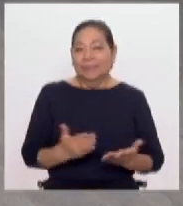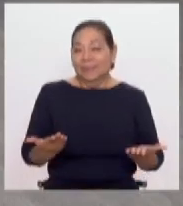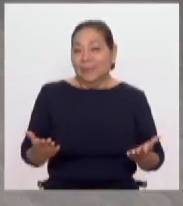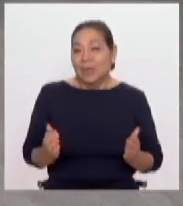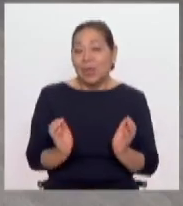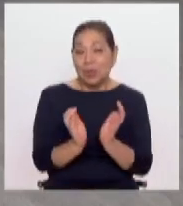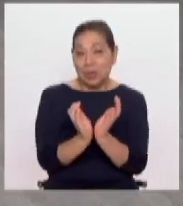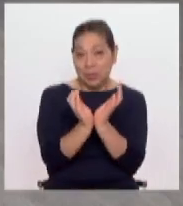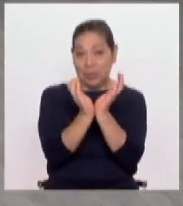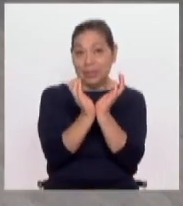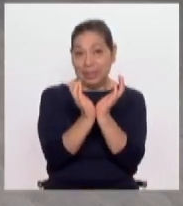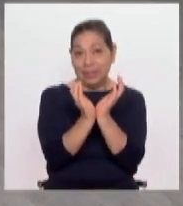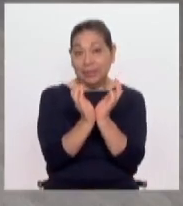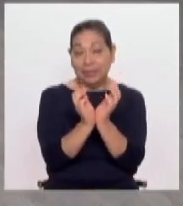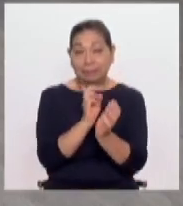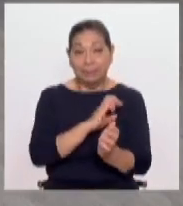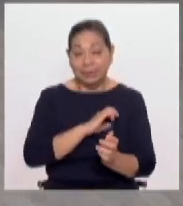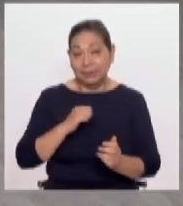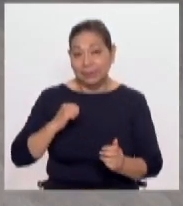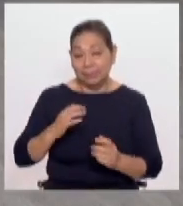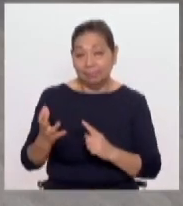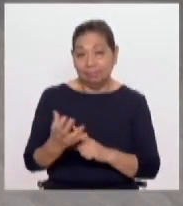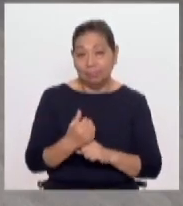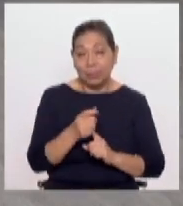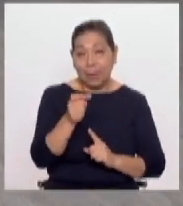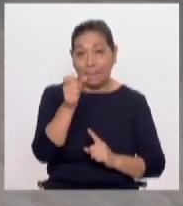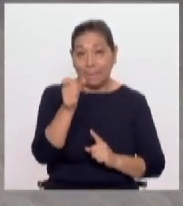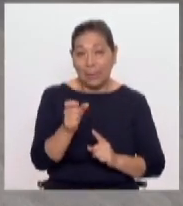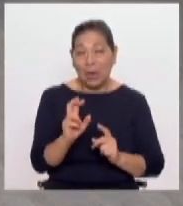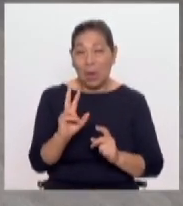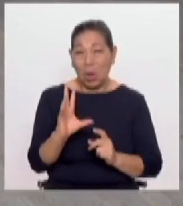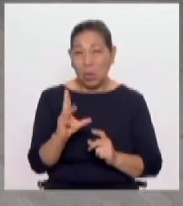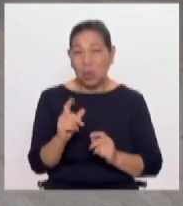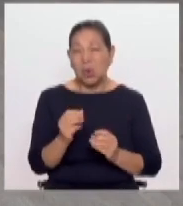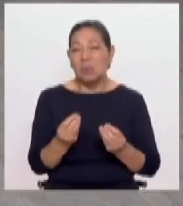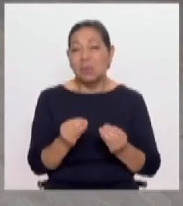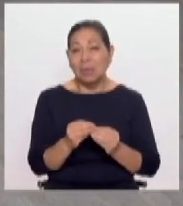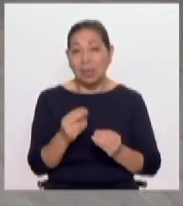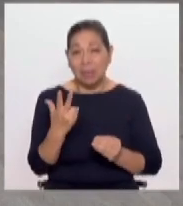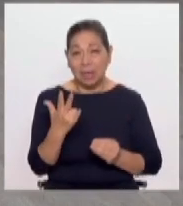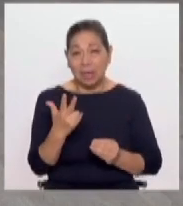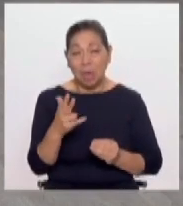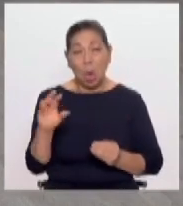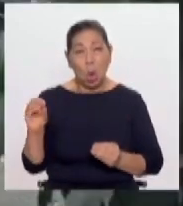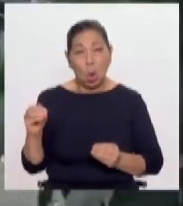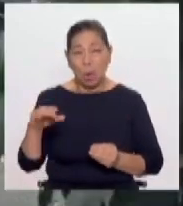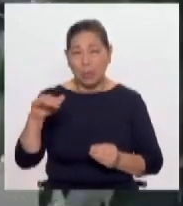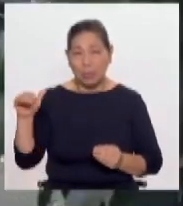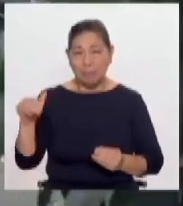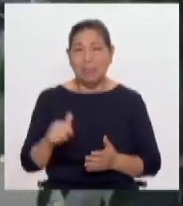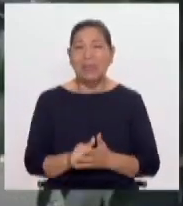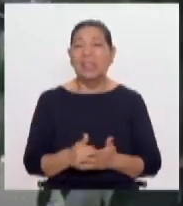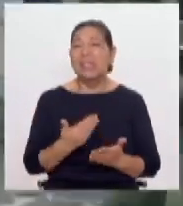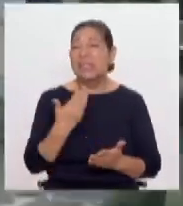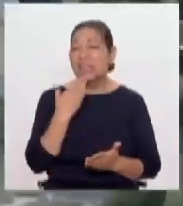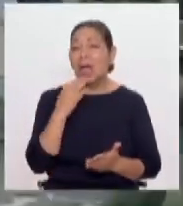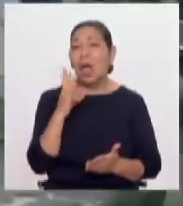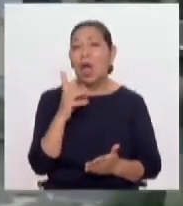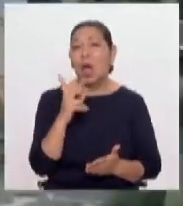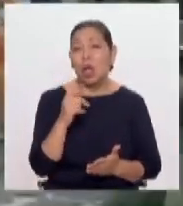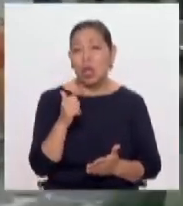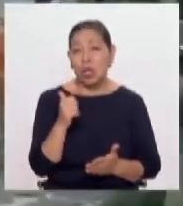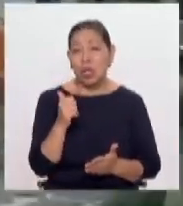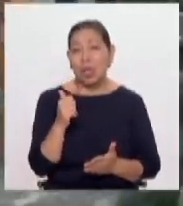Y en Surco, la policía y el serenazgo del distrito capturaron a una presunta banda criminal integrada por 3 menores de edad que se dedicaban a robar